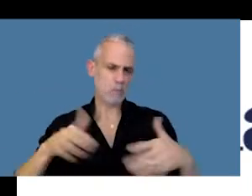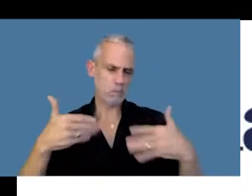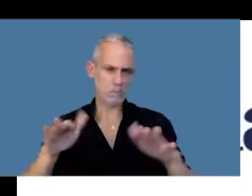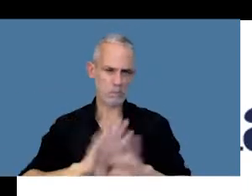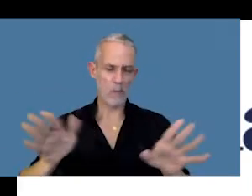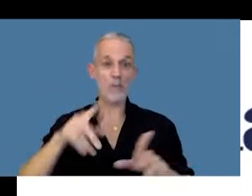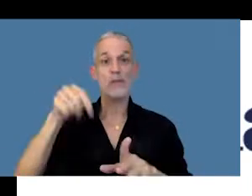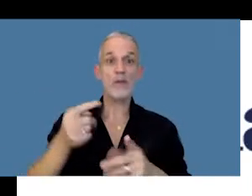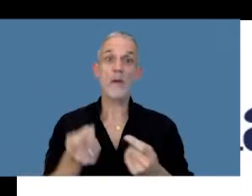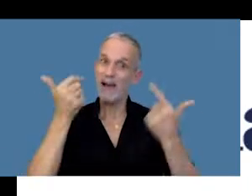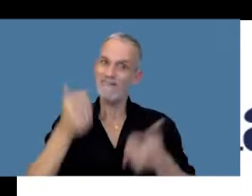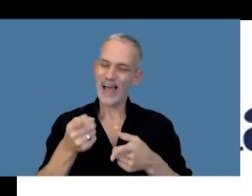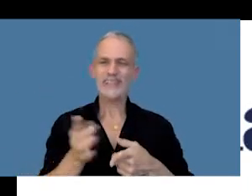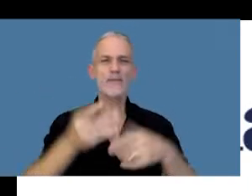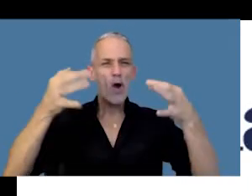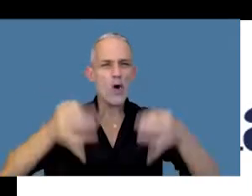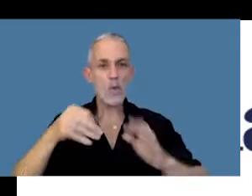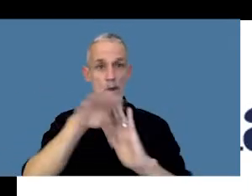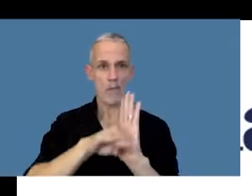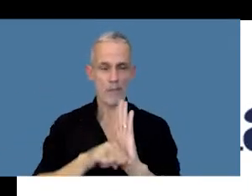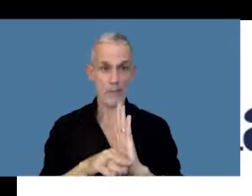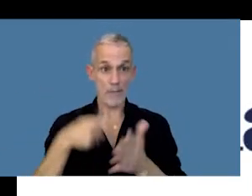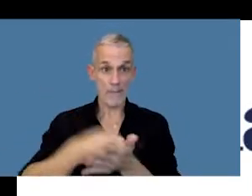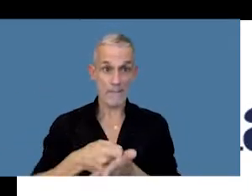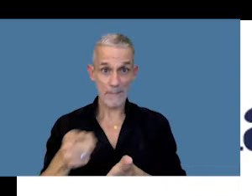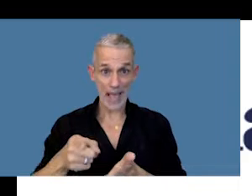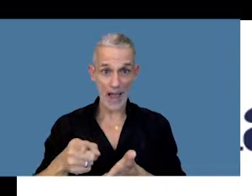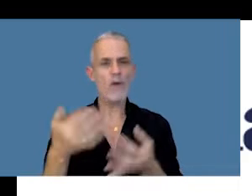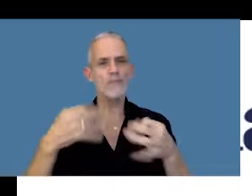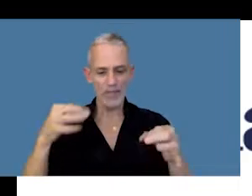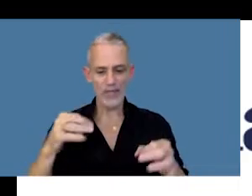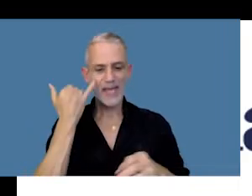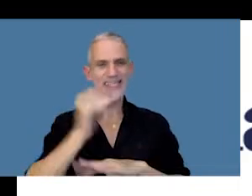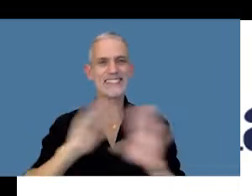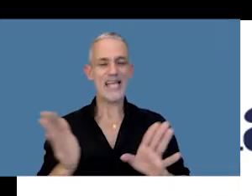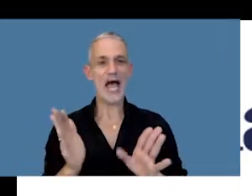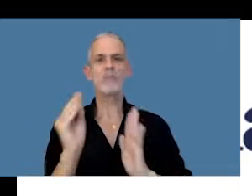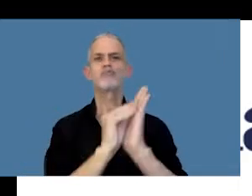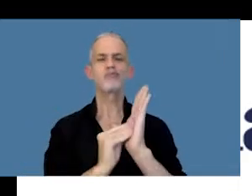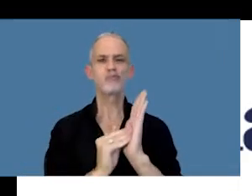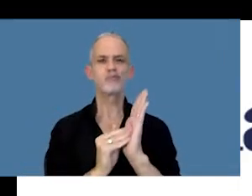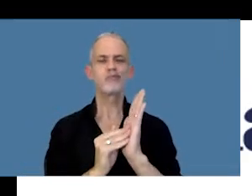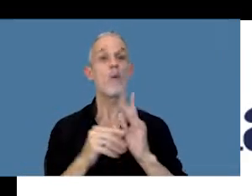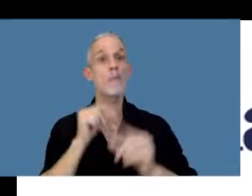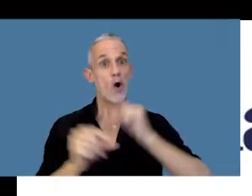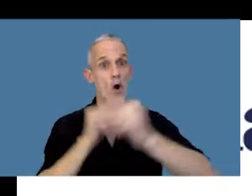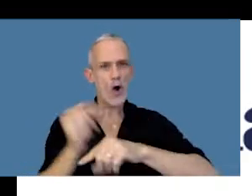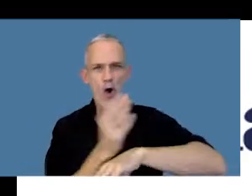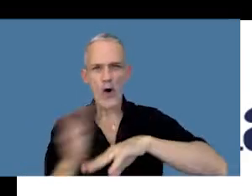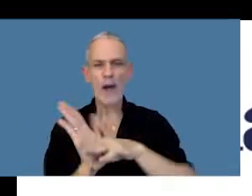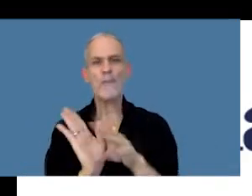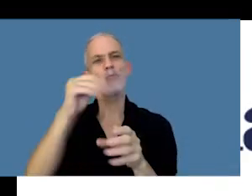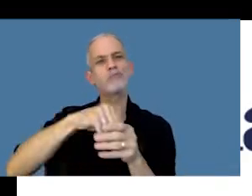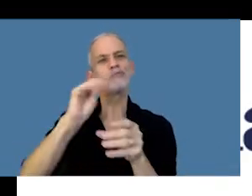para facilitar el cumplimiento de sus obligaciones, es que se ha previsto progresivamente